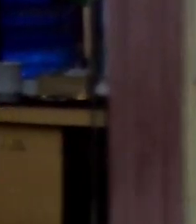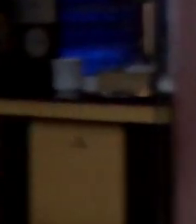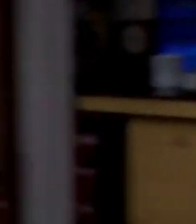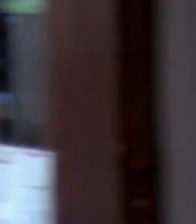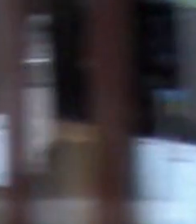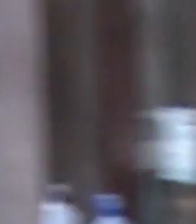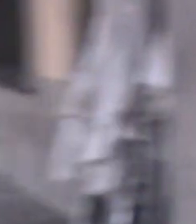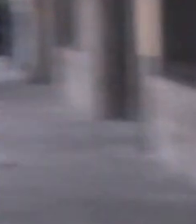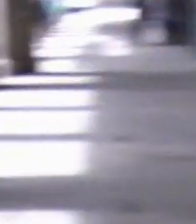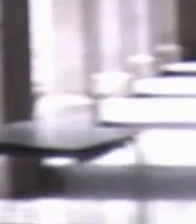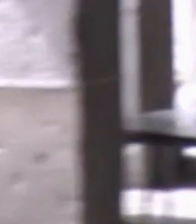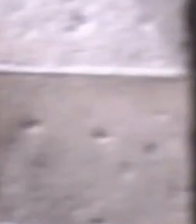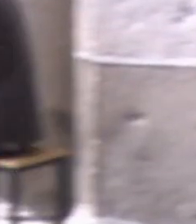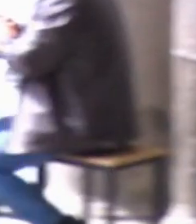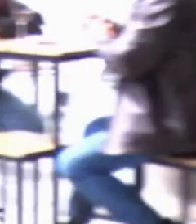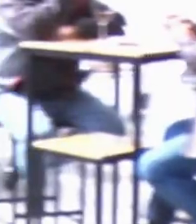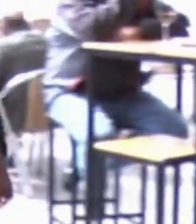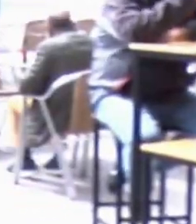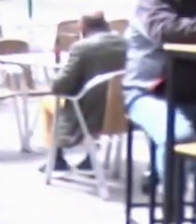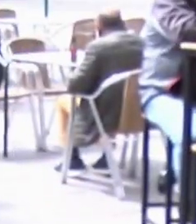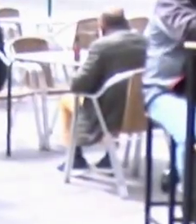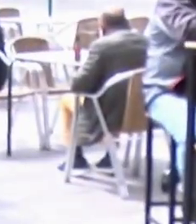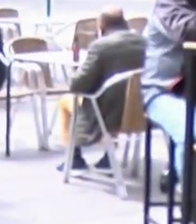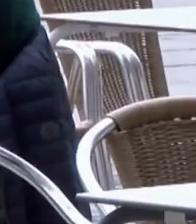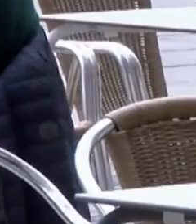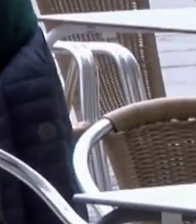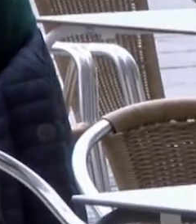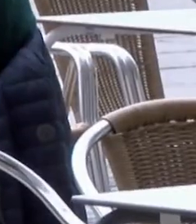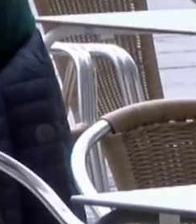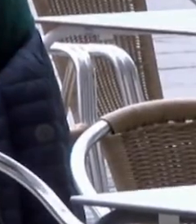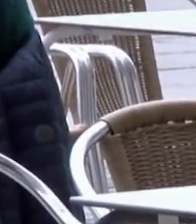en Salamanca, Valladolid y Ponferrada.